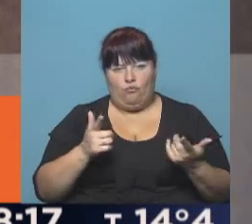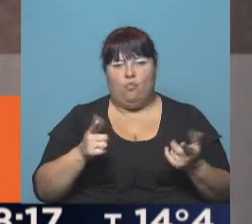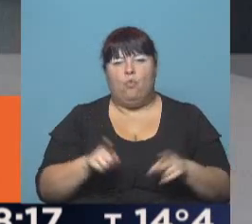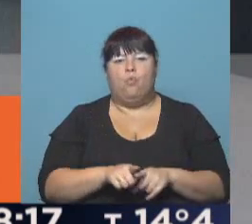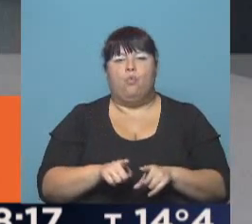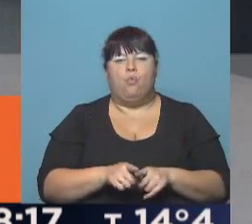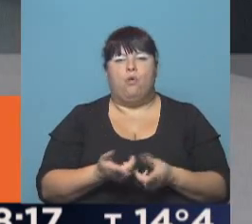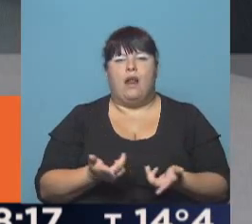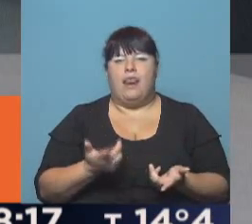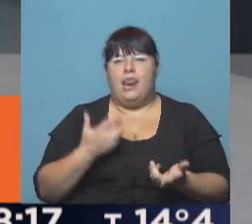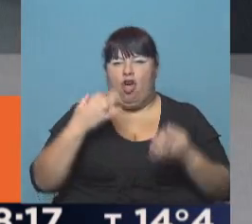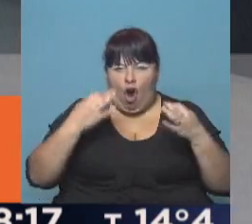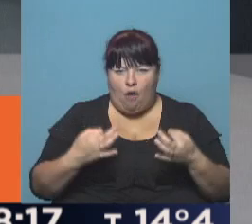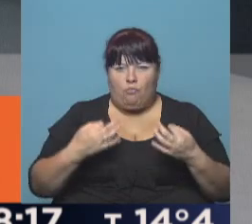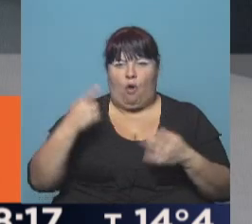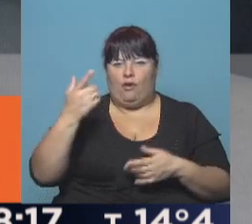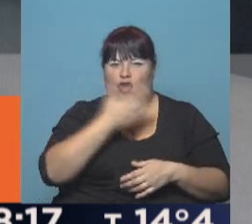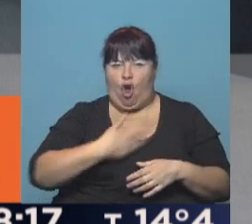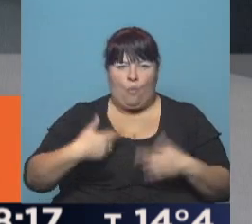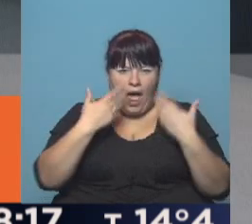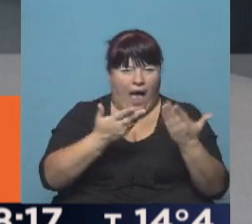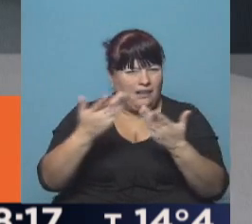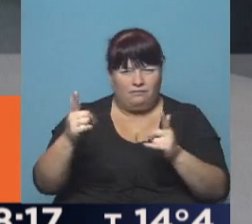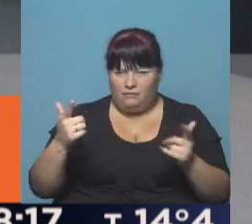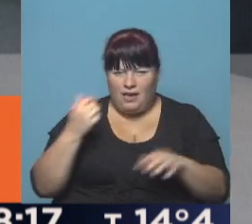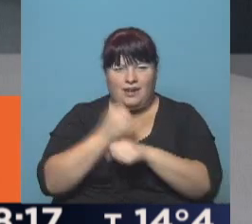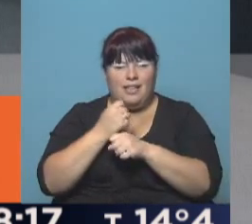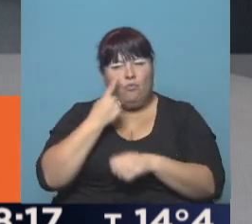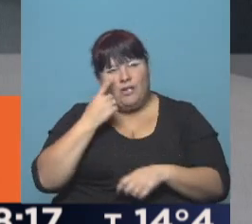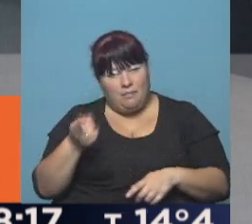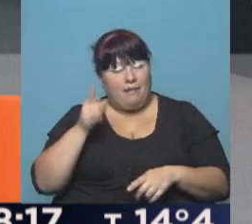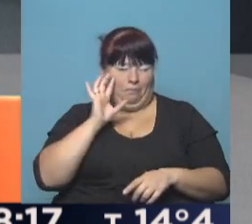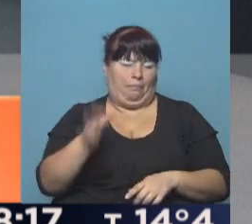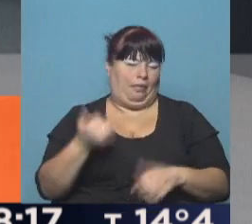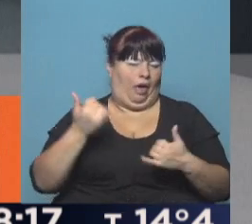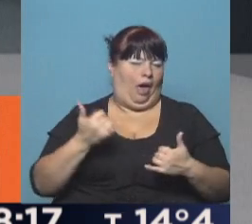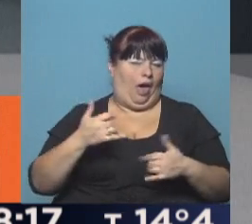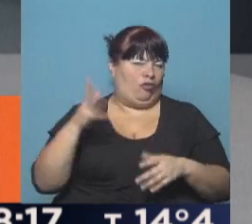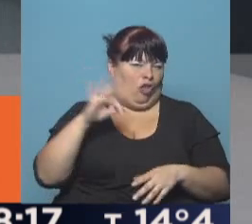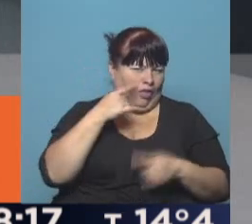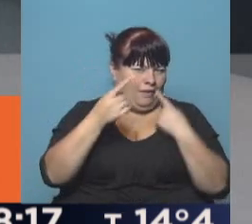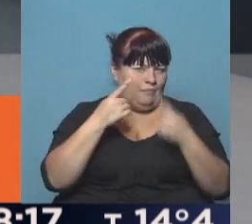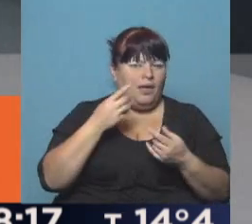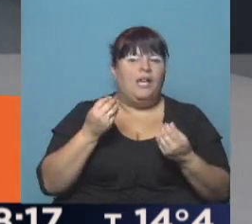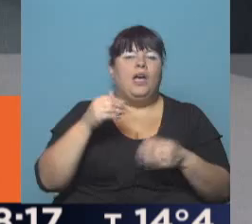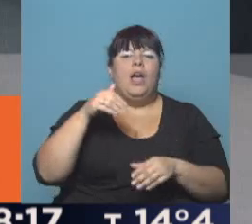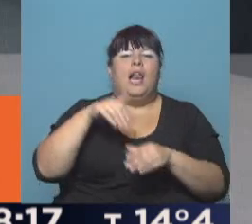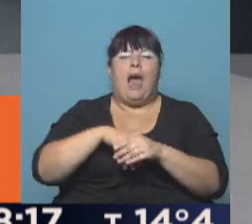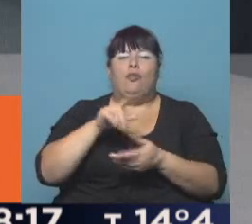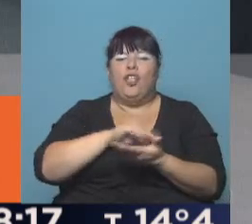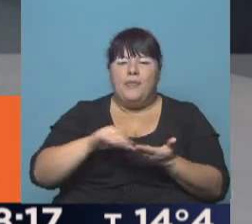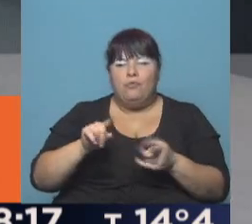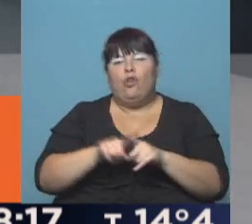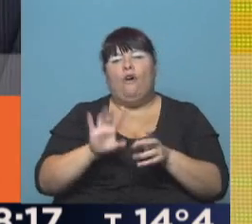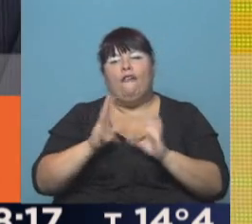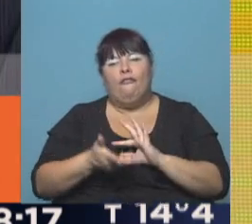prácticamente compromiso de parte de los funcionarios que están a cargo de la gestión municipal y eso se nota si no está en el día de la elección de medio término a veces es